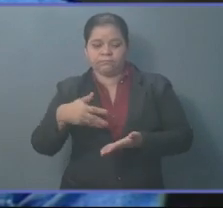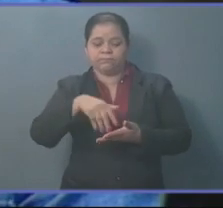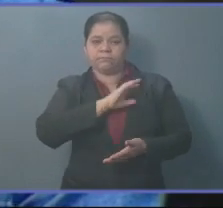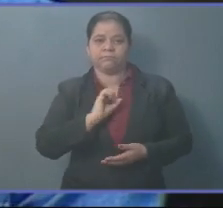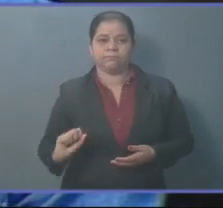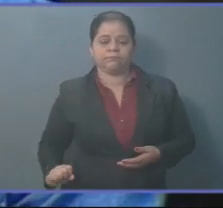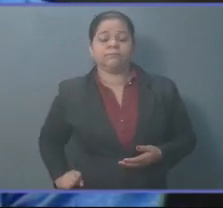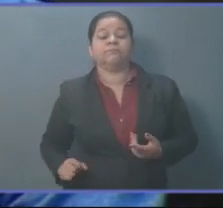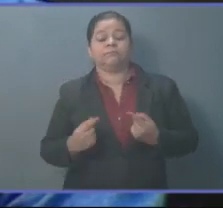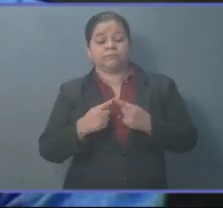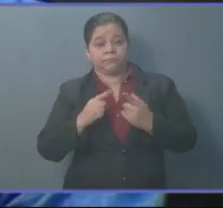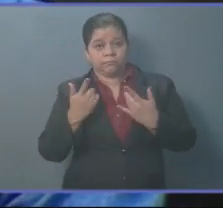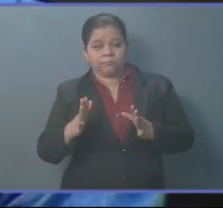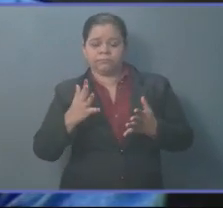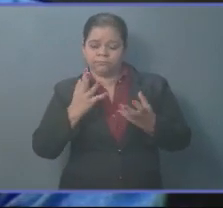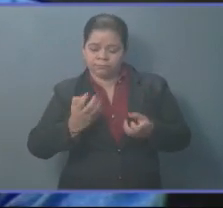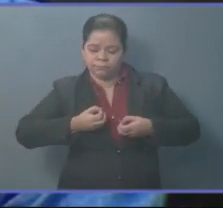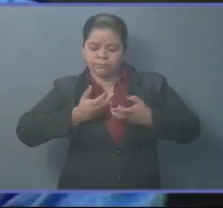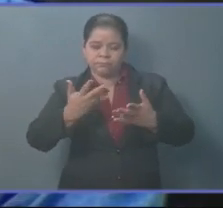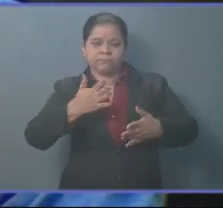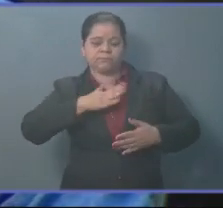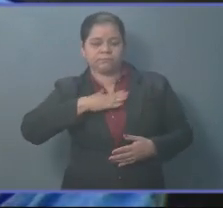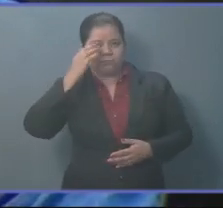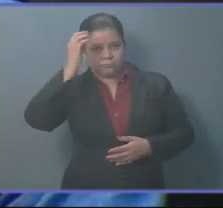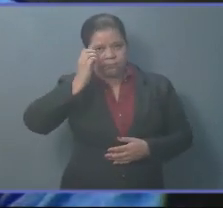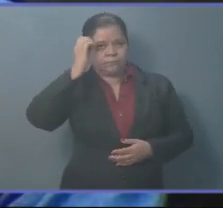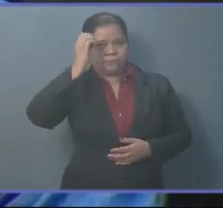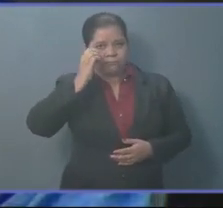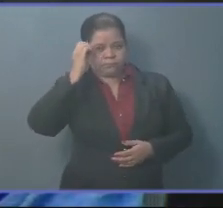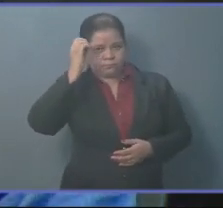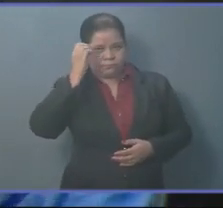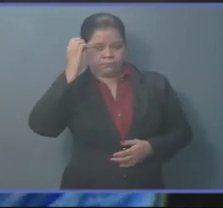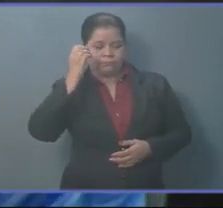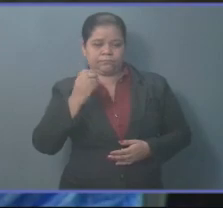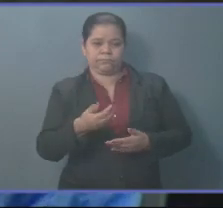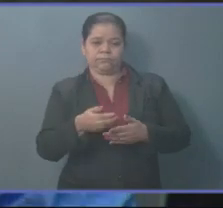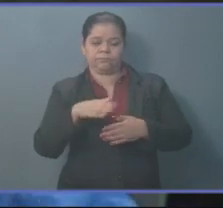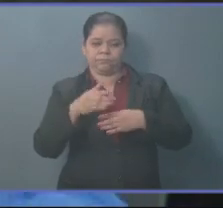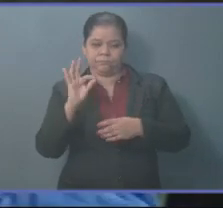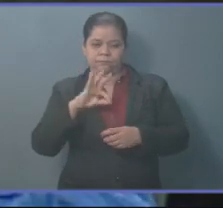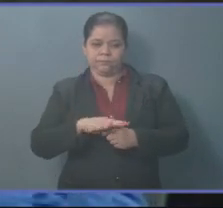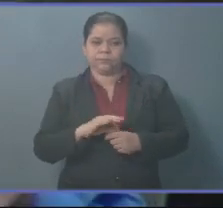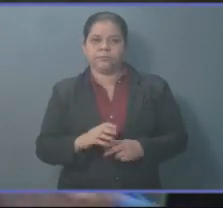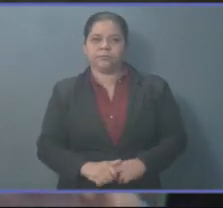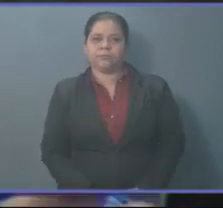Así es que con eso me quedo porque quería dejar en claro cuál era mi postura ante la votación.